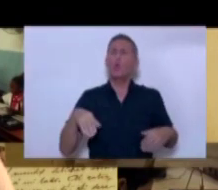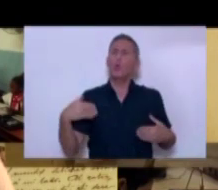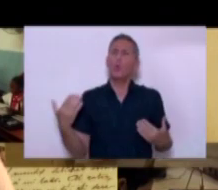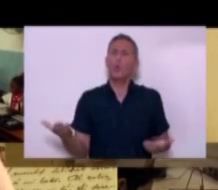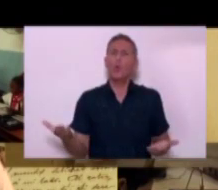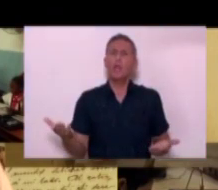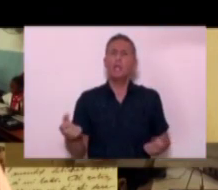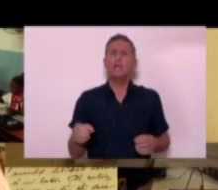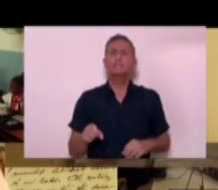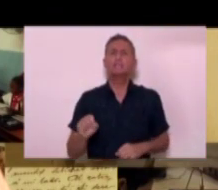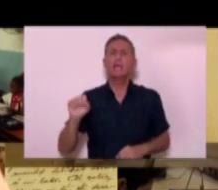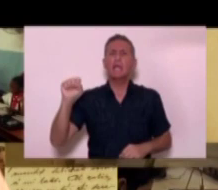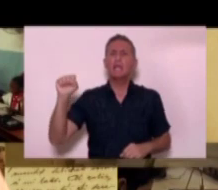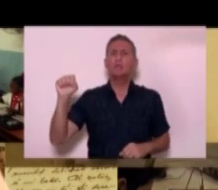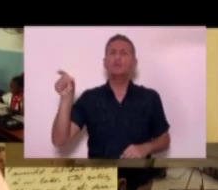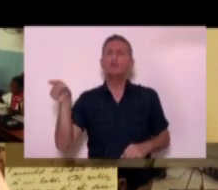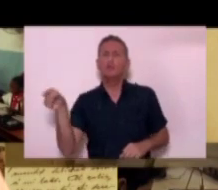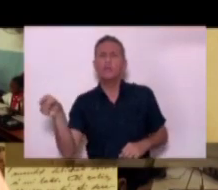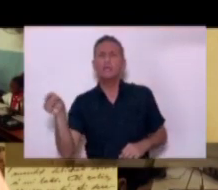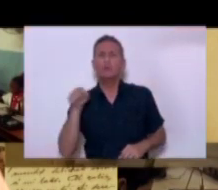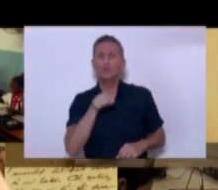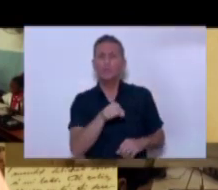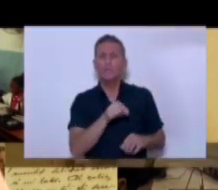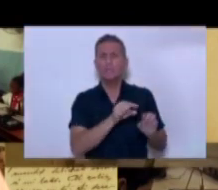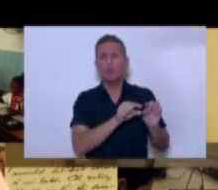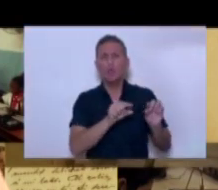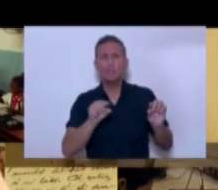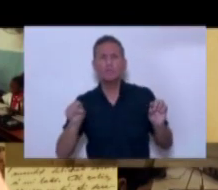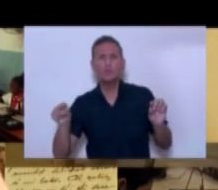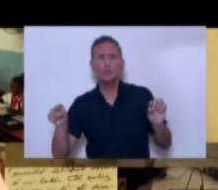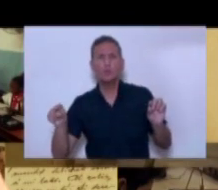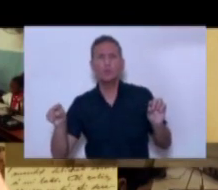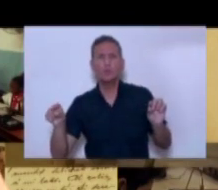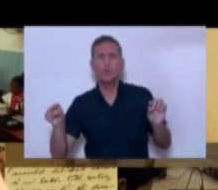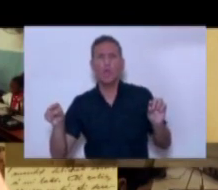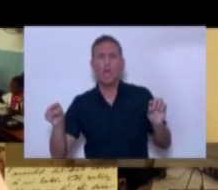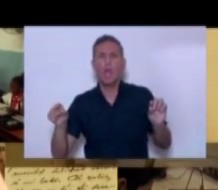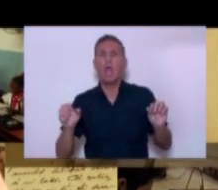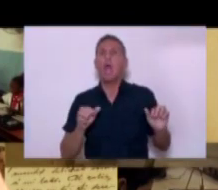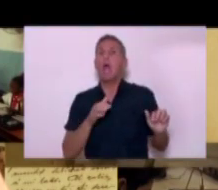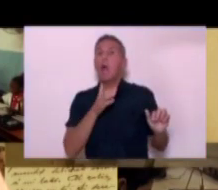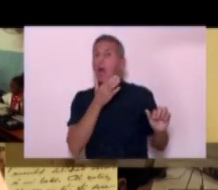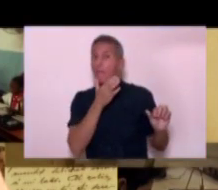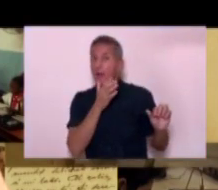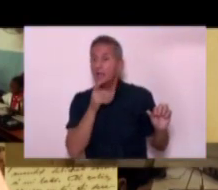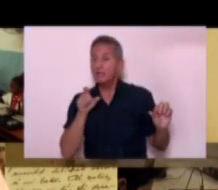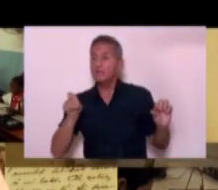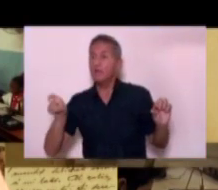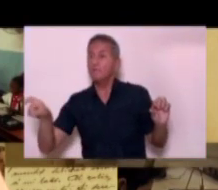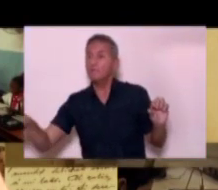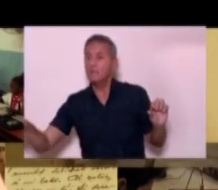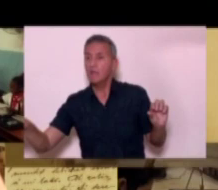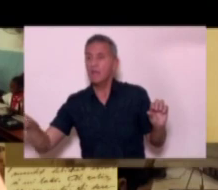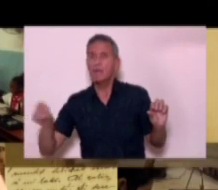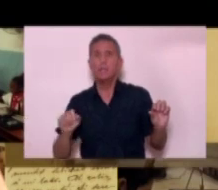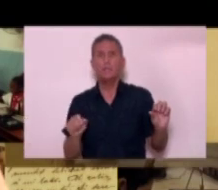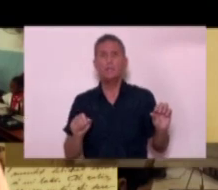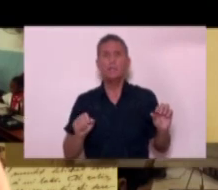ruiseñor. ¿Cuál es el sujeto de esta oración? Aparece al final. Un